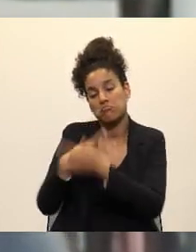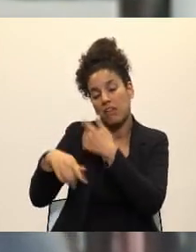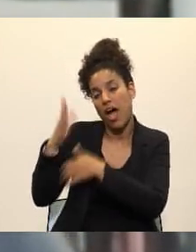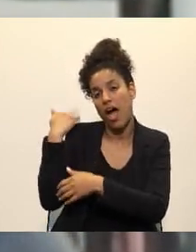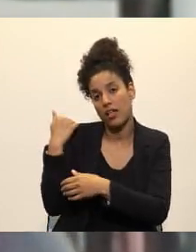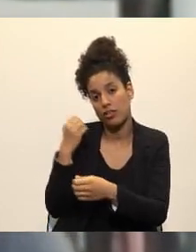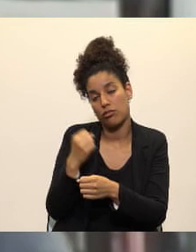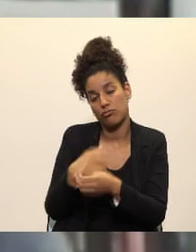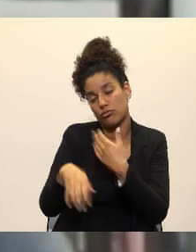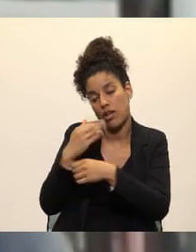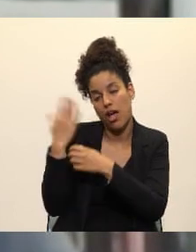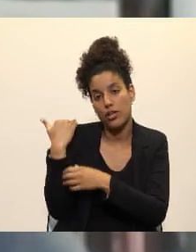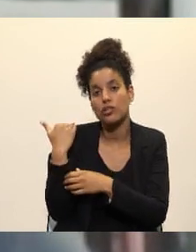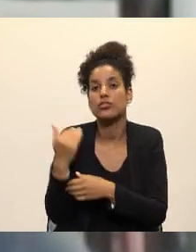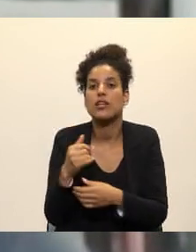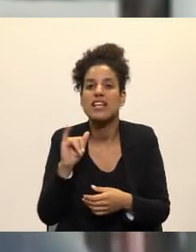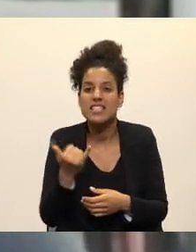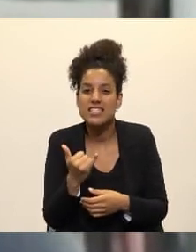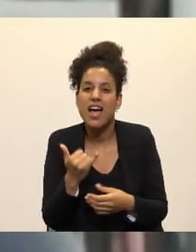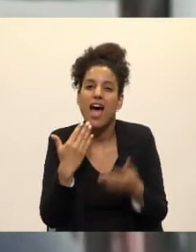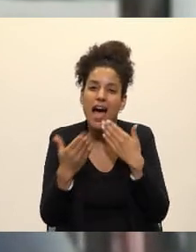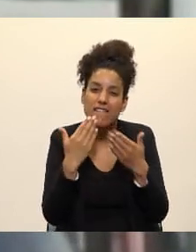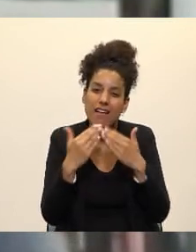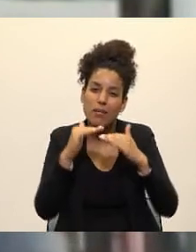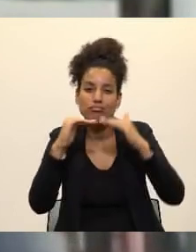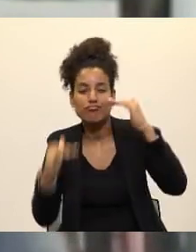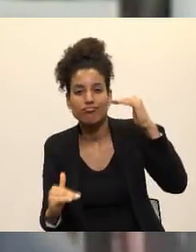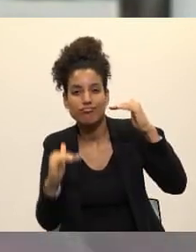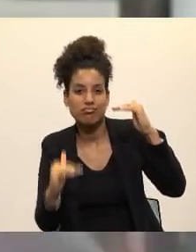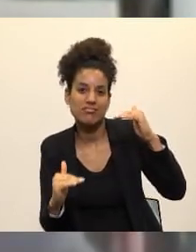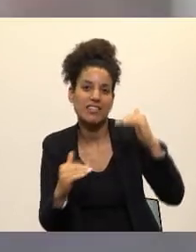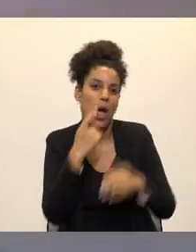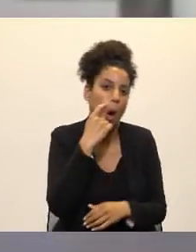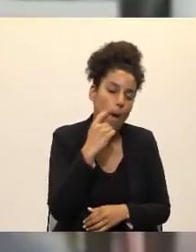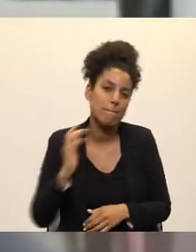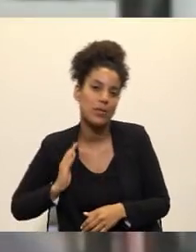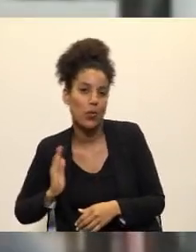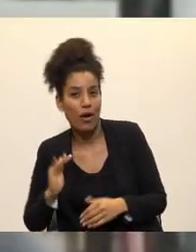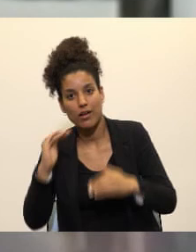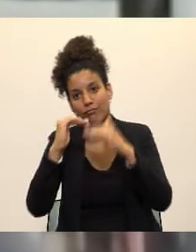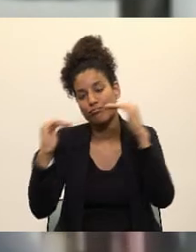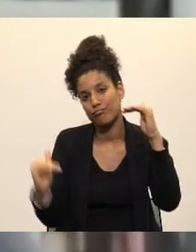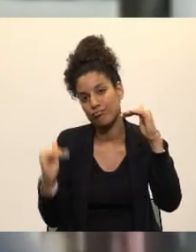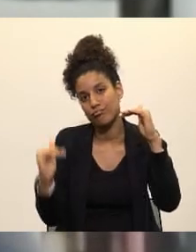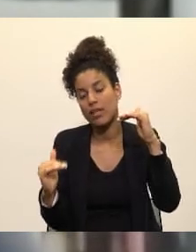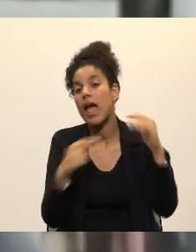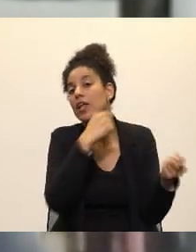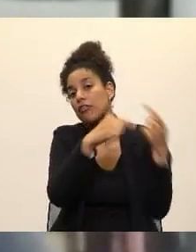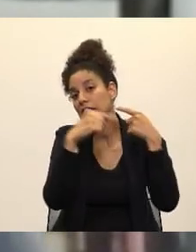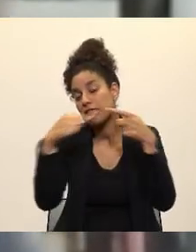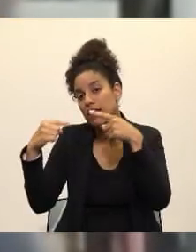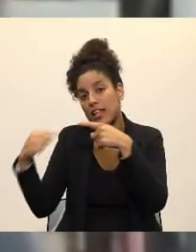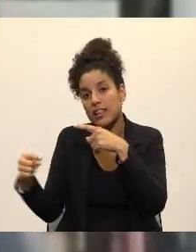relación con la brecha de género de las dificultades vinculadas con los diferentes usos que de la